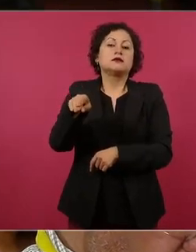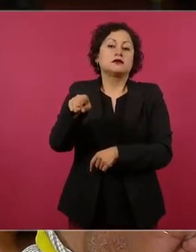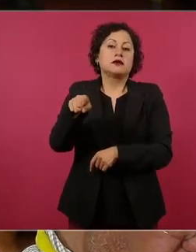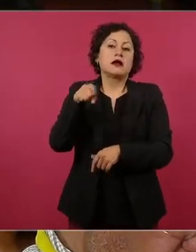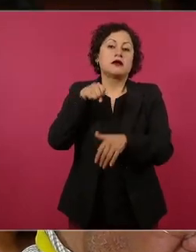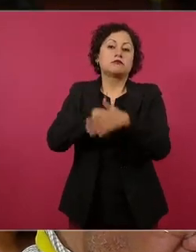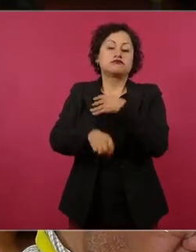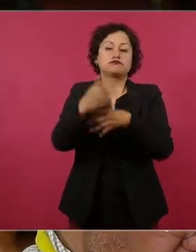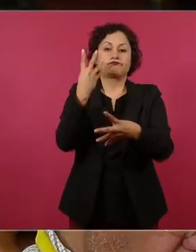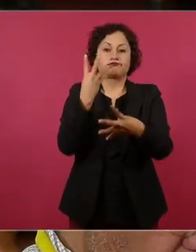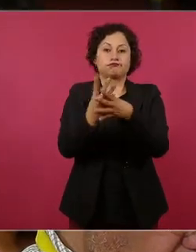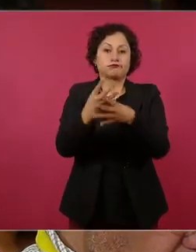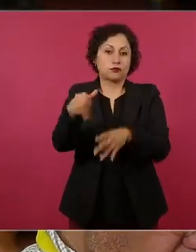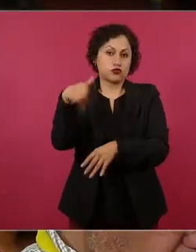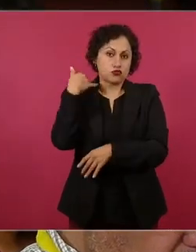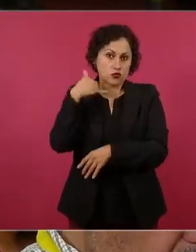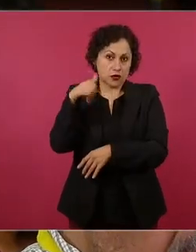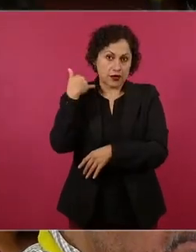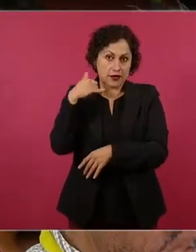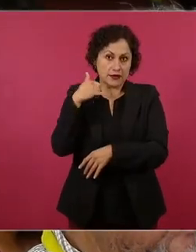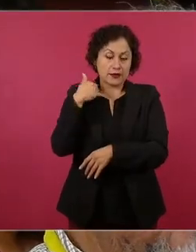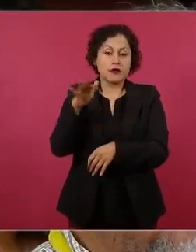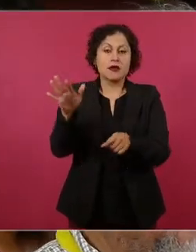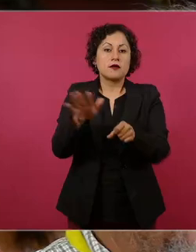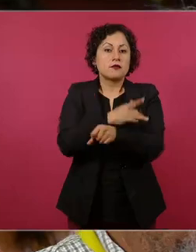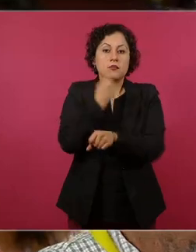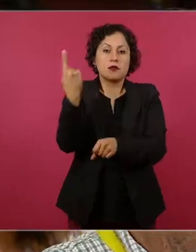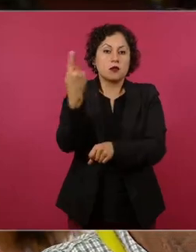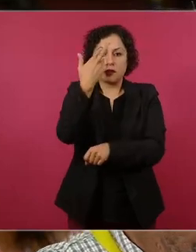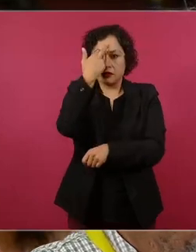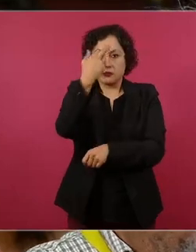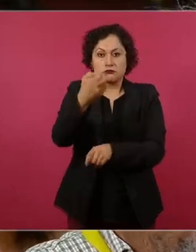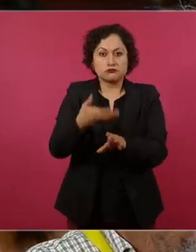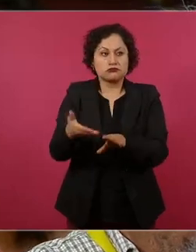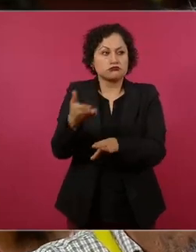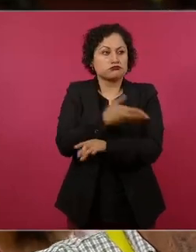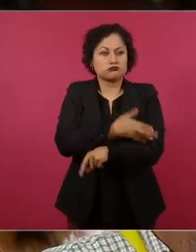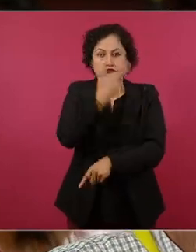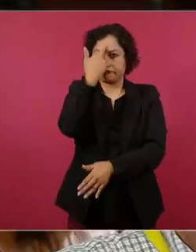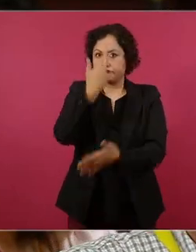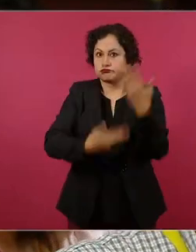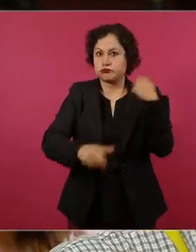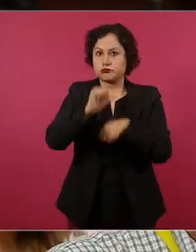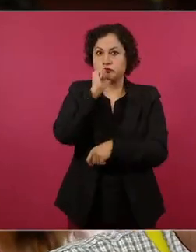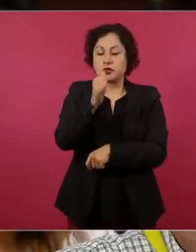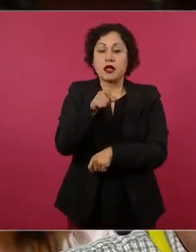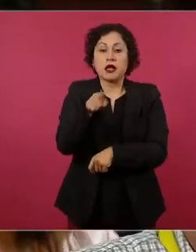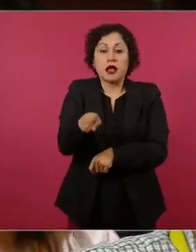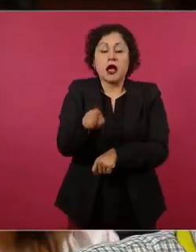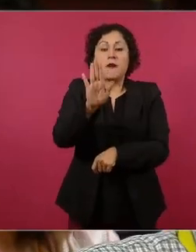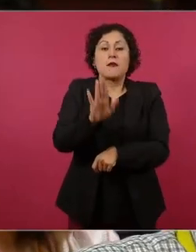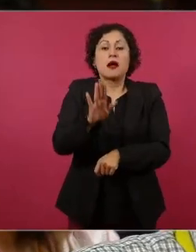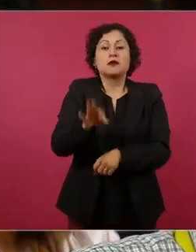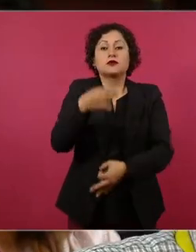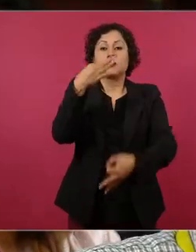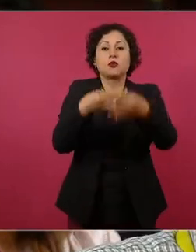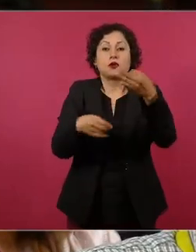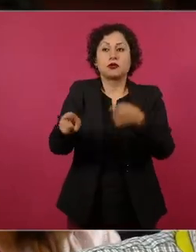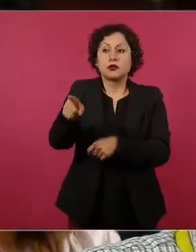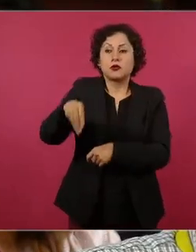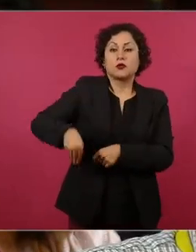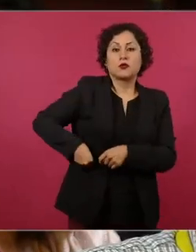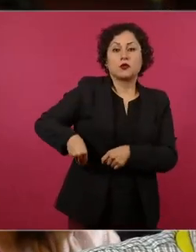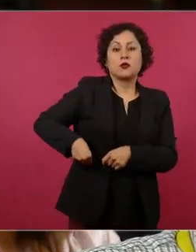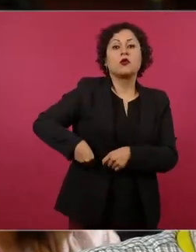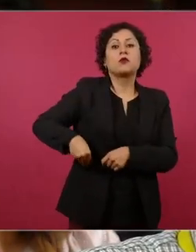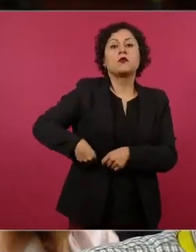de Mérida, Yucatán, por un delito que no cometió, pues es acusada de secuestro de unas personas, todo por hacer